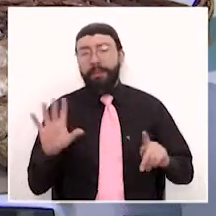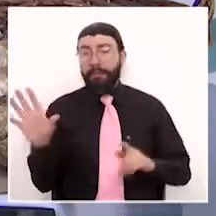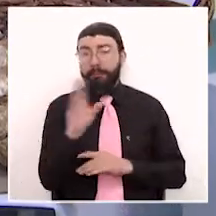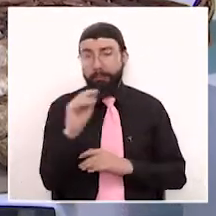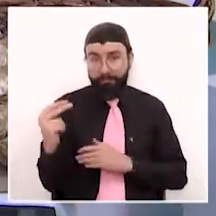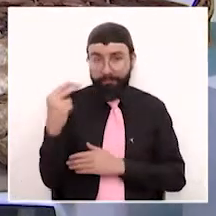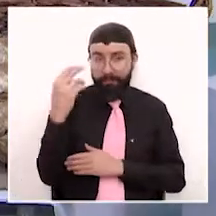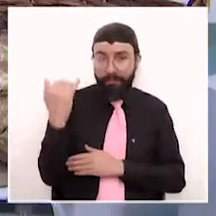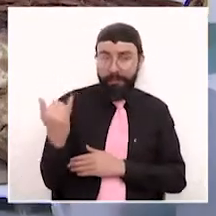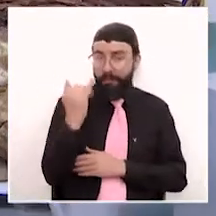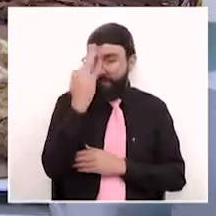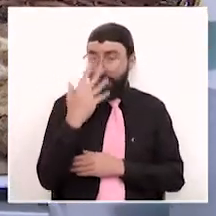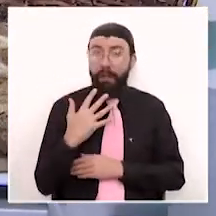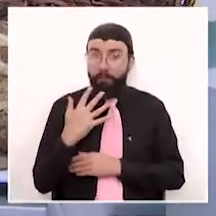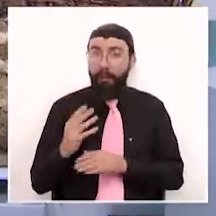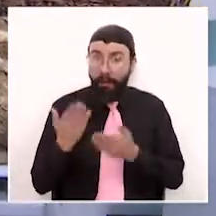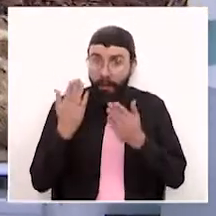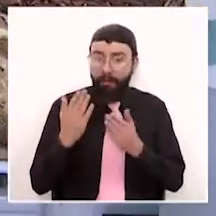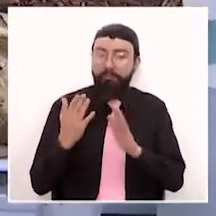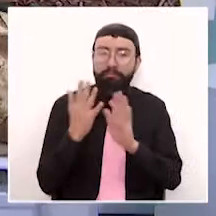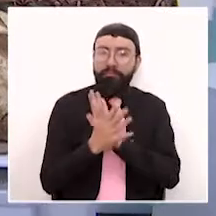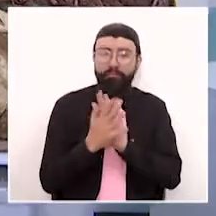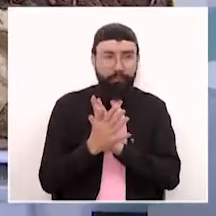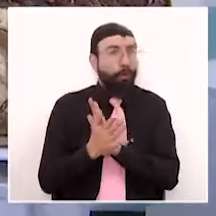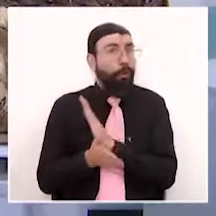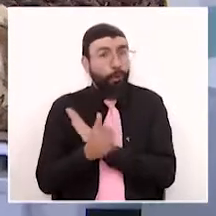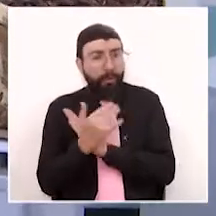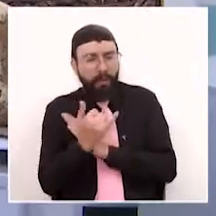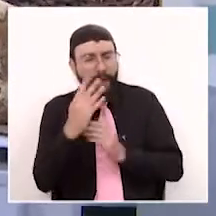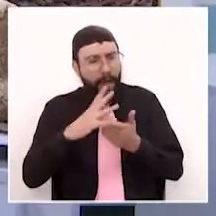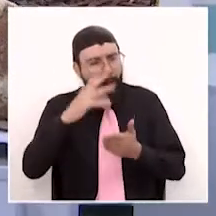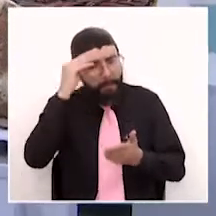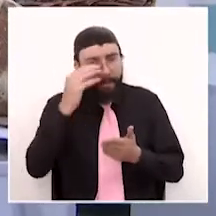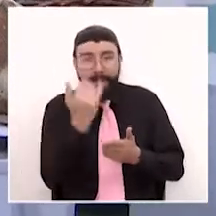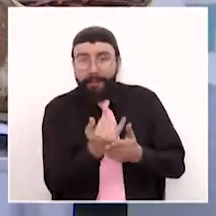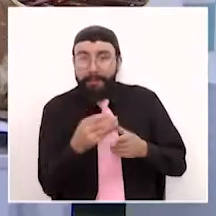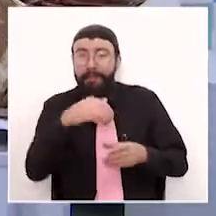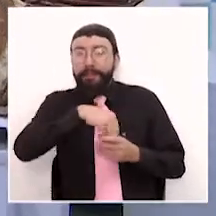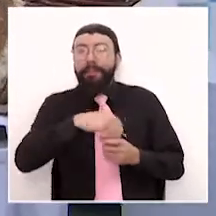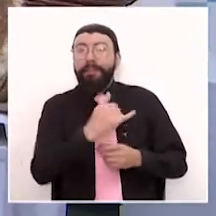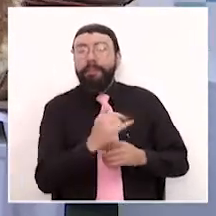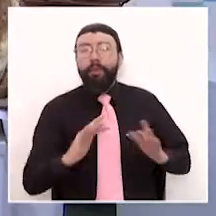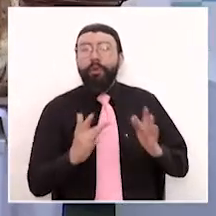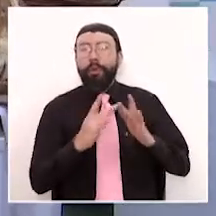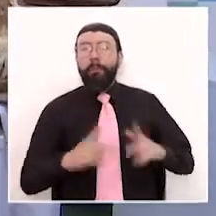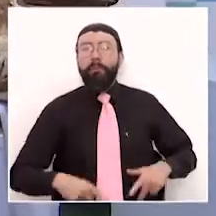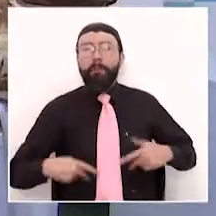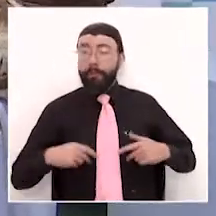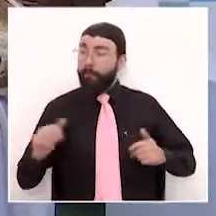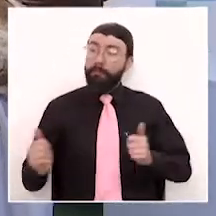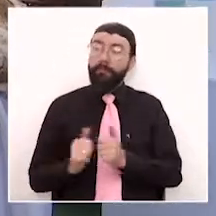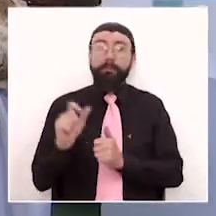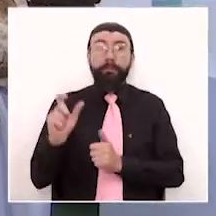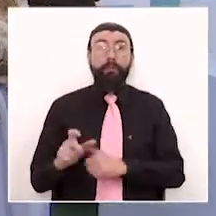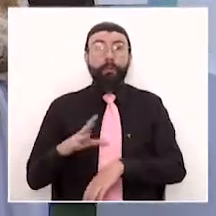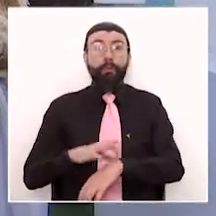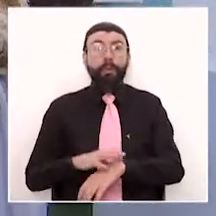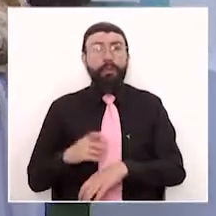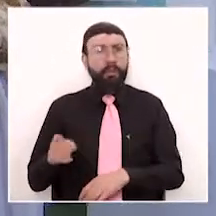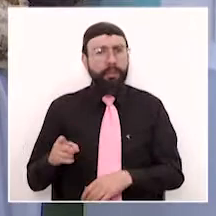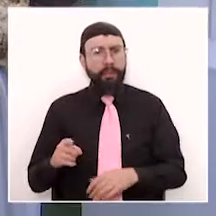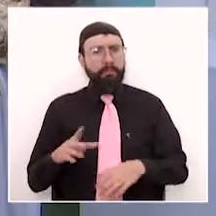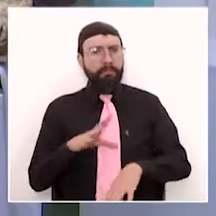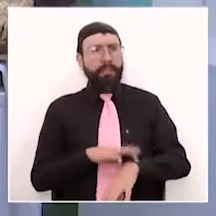para que nos escriban. Estén muy atentos porque continuamos aprendiendo en Conexión Vital. Y ya nos va a acompañar una doctora desde la medicina